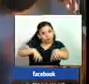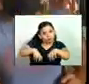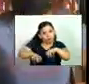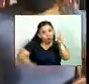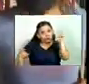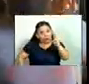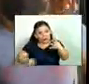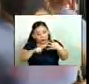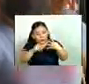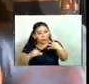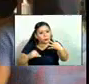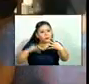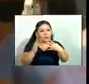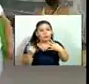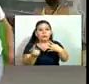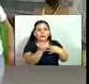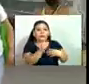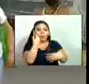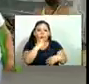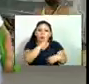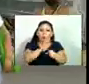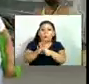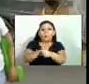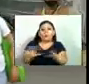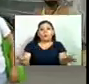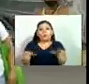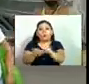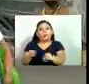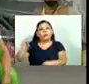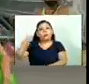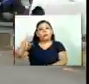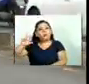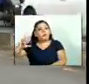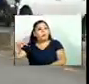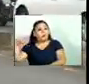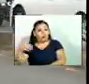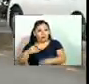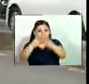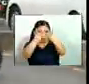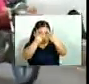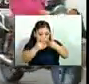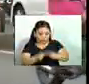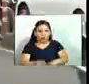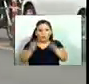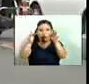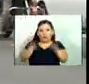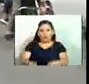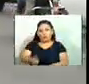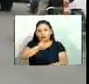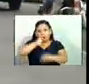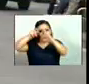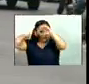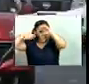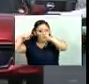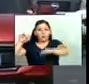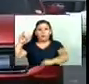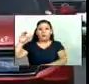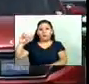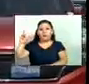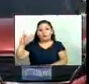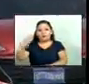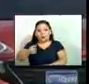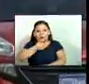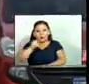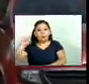más casos de COVID-19 con un total de 230 de acuerdo a cifras oficiales con imágenes de Roberto Martínez Inmar Batres